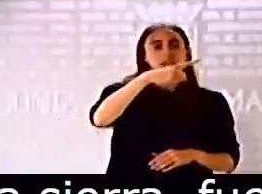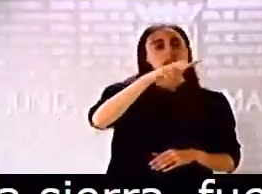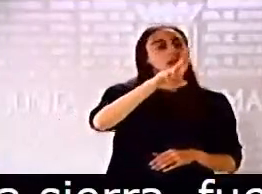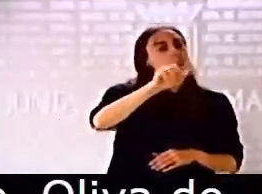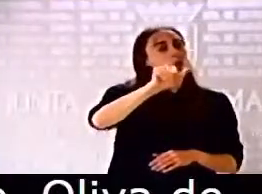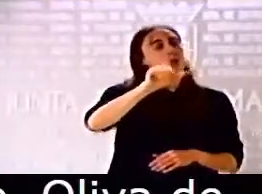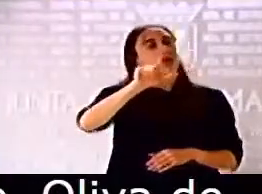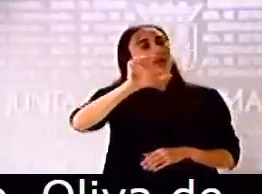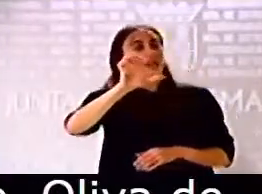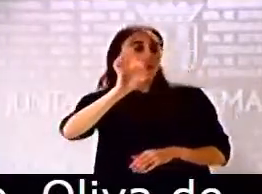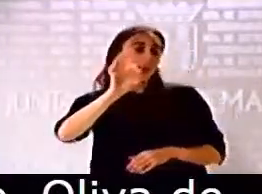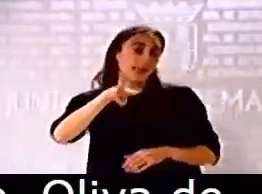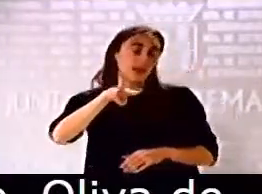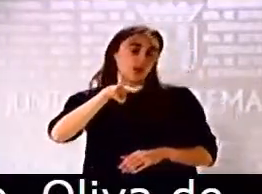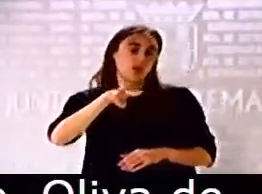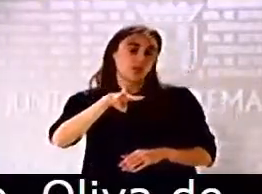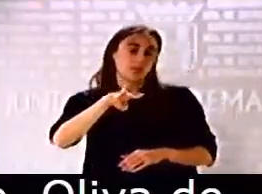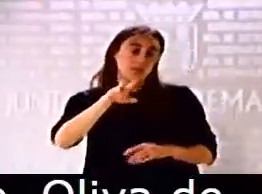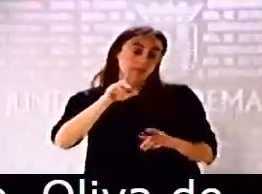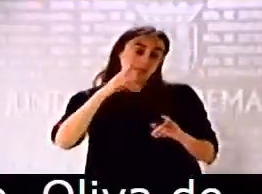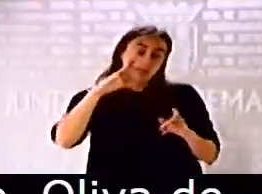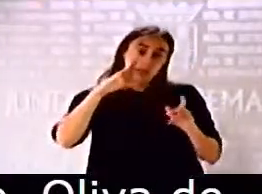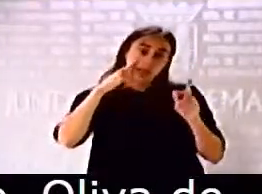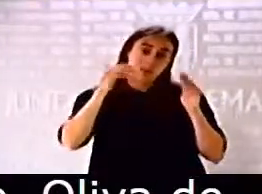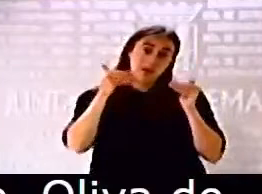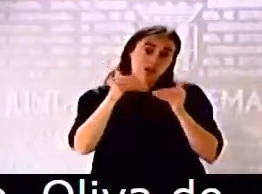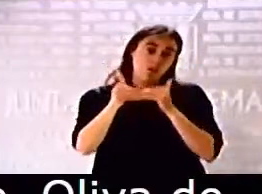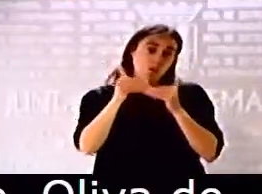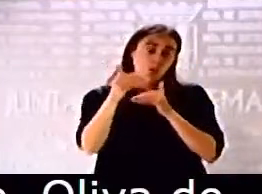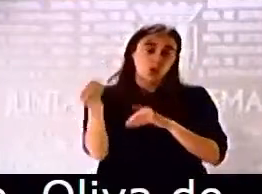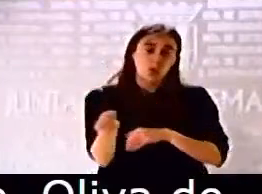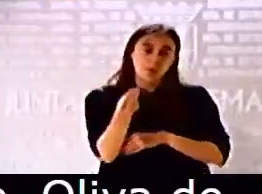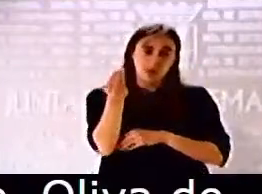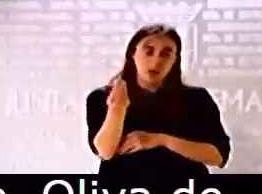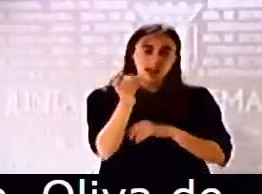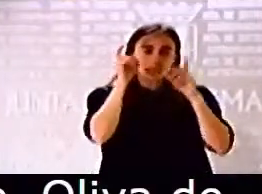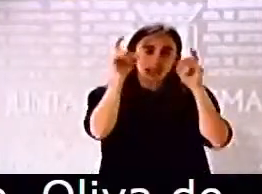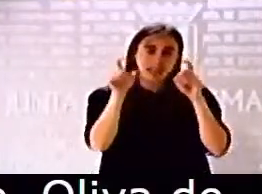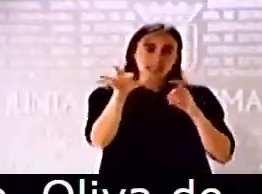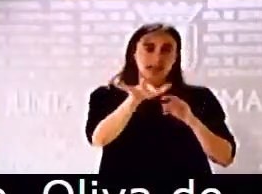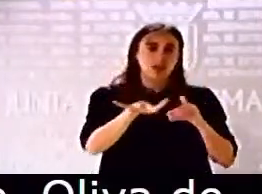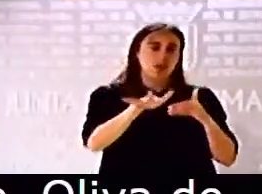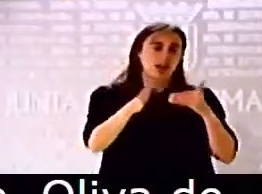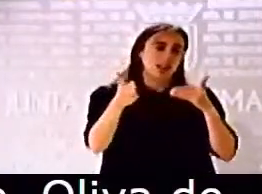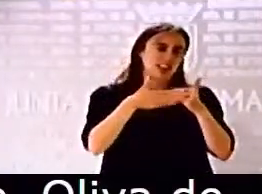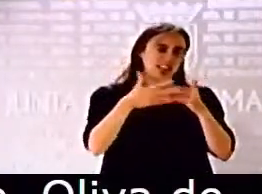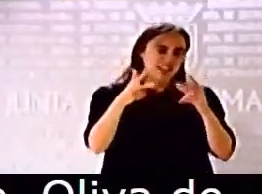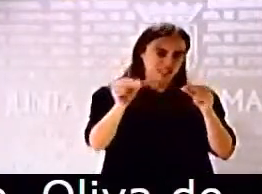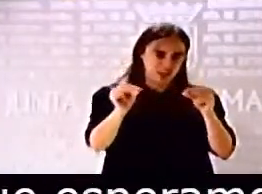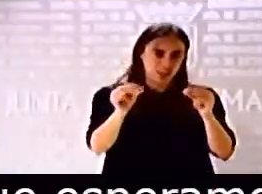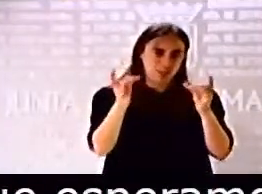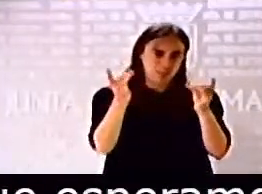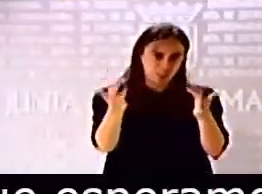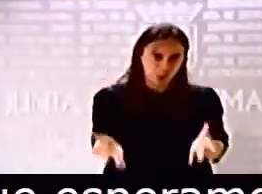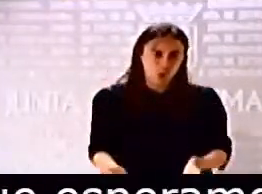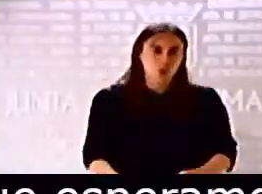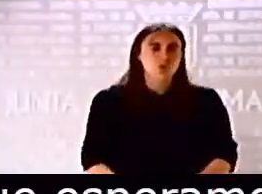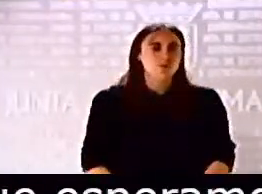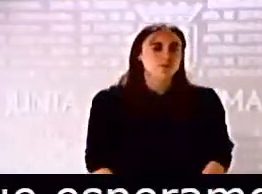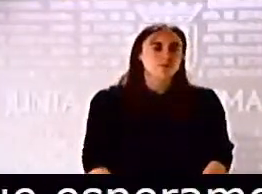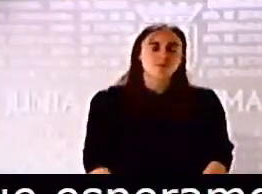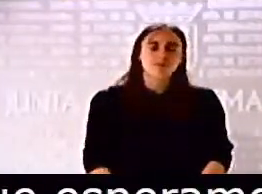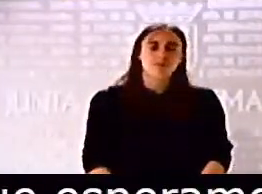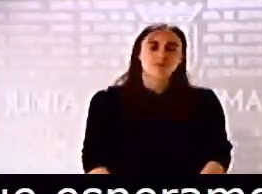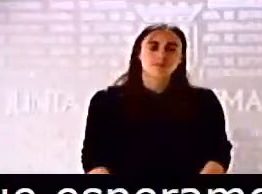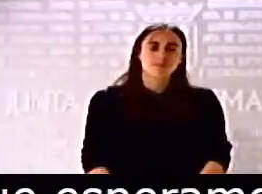Localidades que esperamos que vayan mejorando y que podamos eliminar los cierres perimetrales cuanto antes.